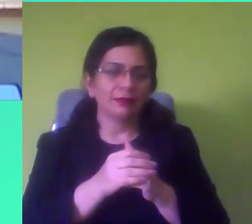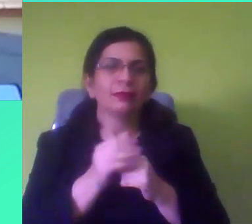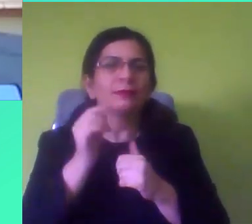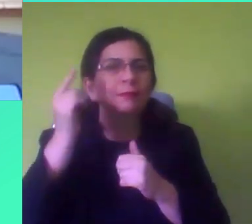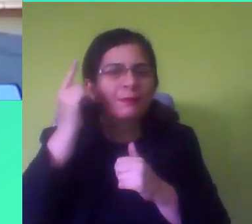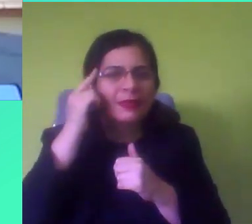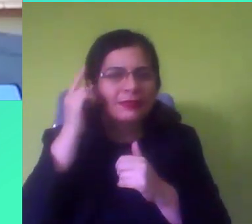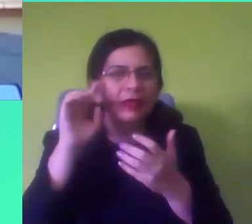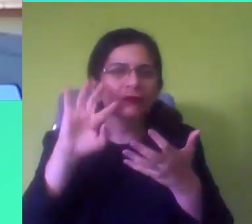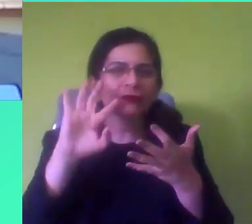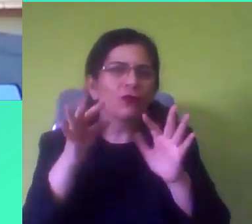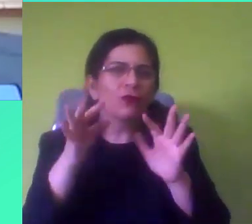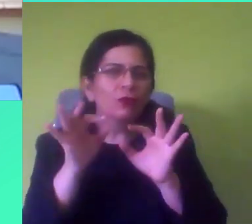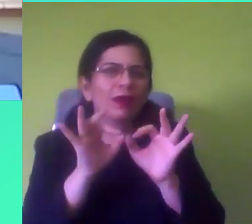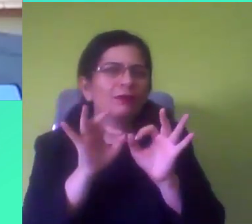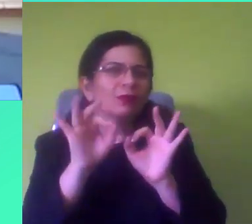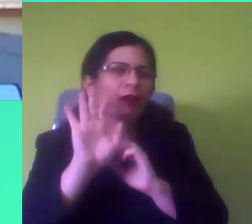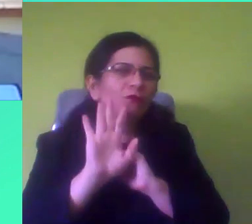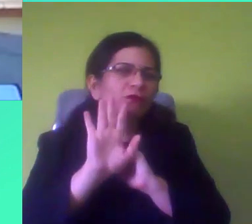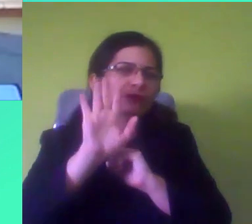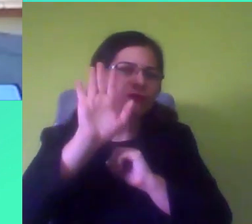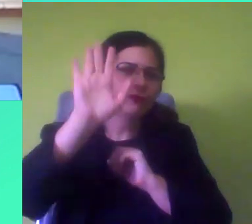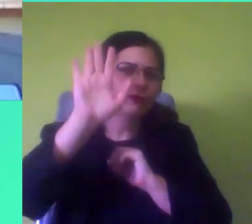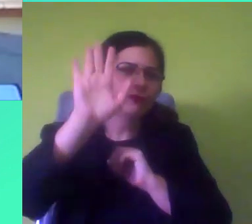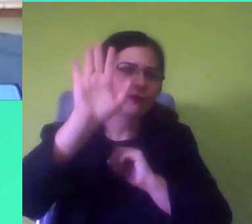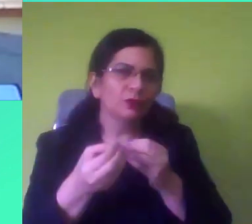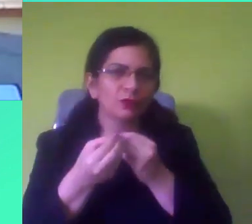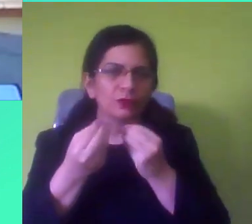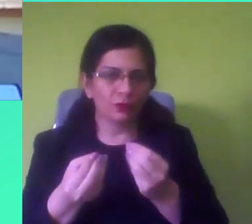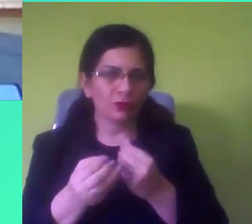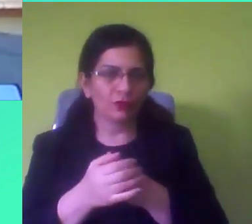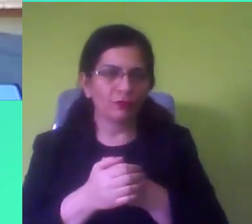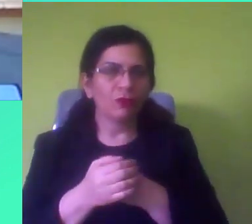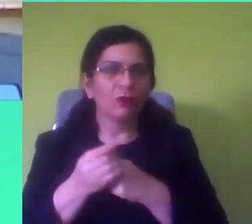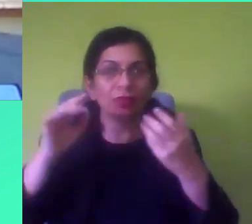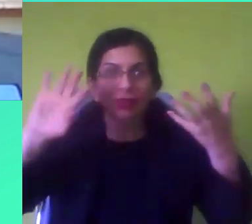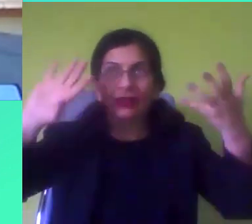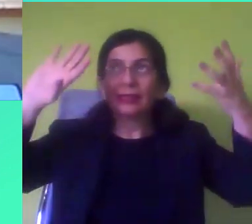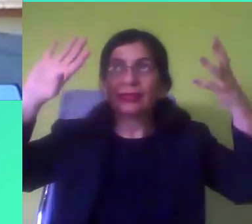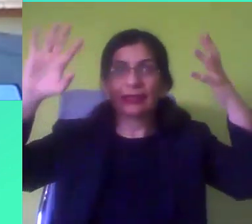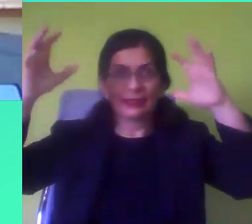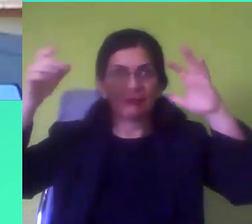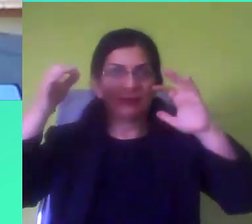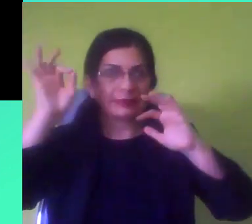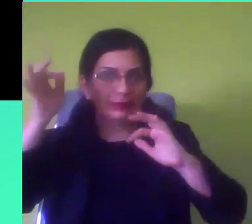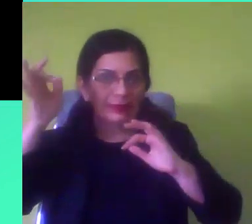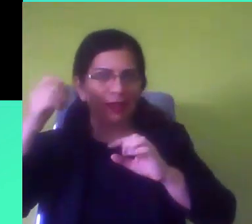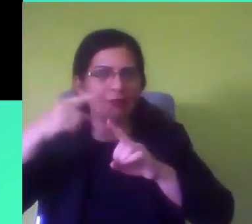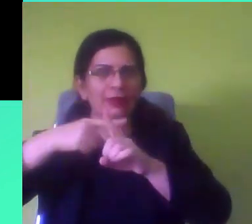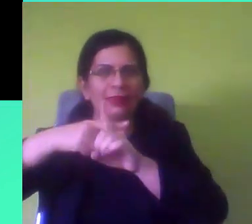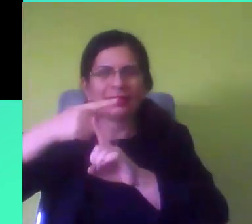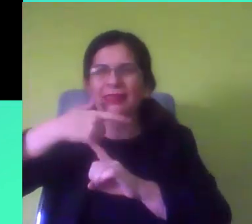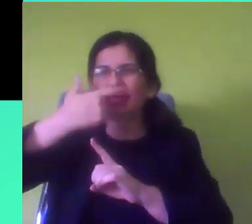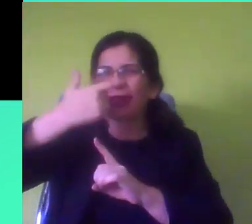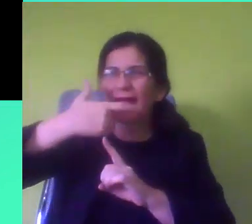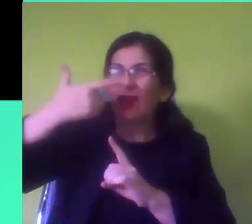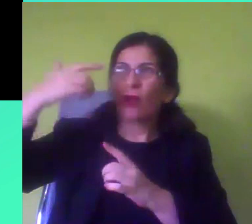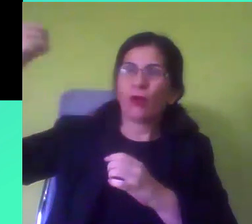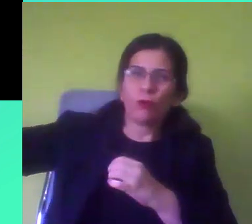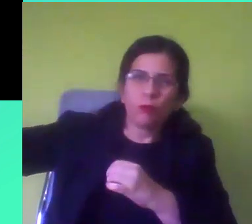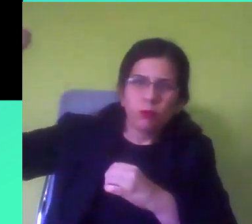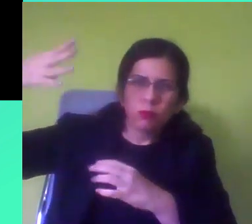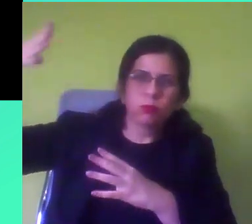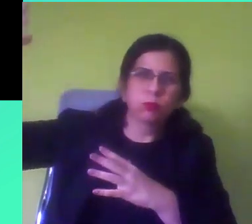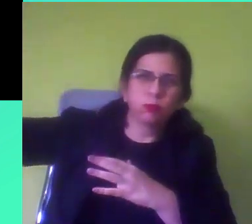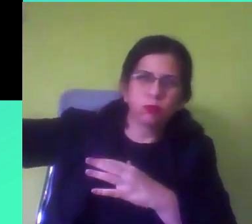una línea de tiempo y asociamos al cambio climático a un aumento de la temperatura y a una disminución